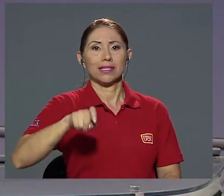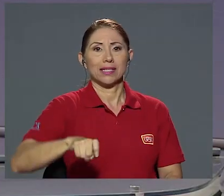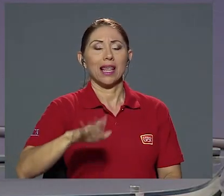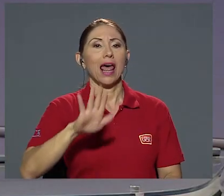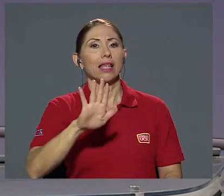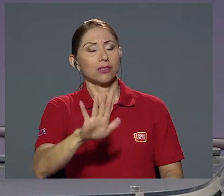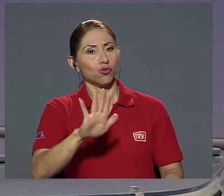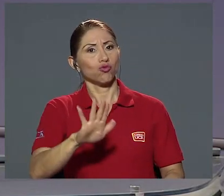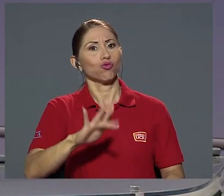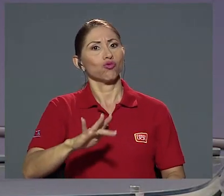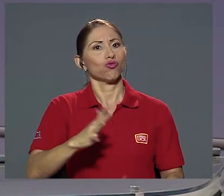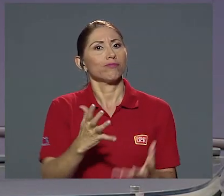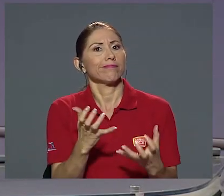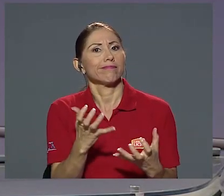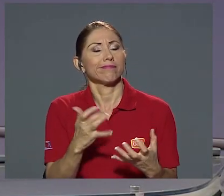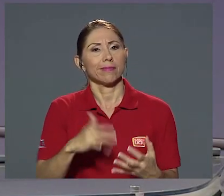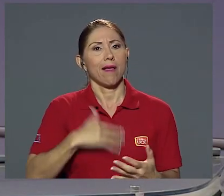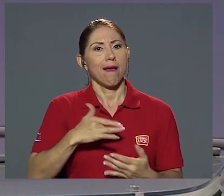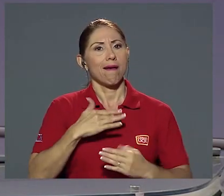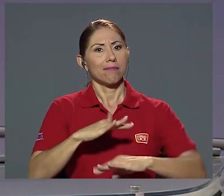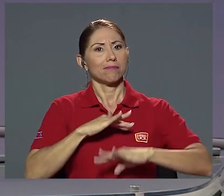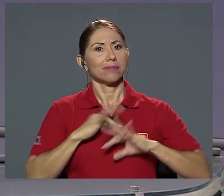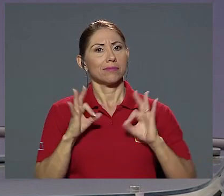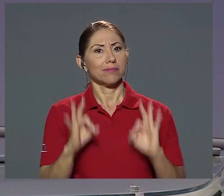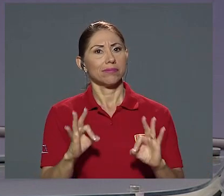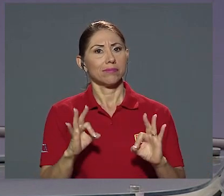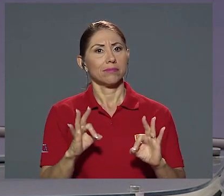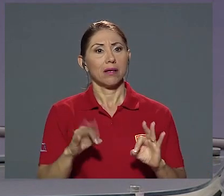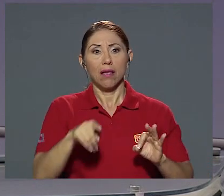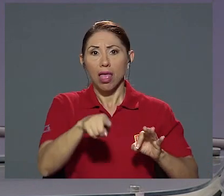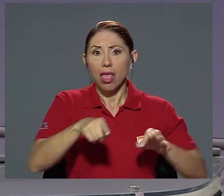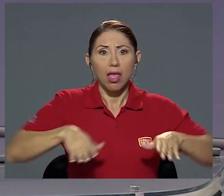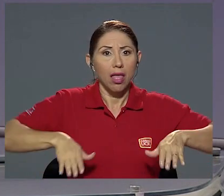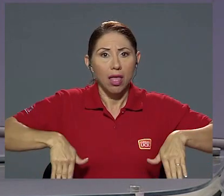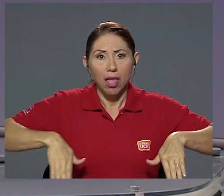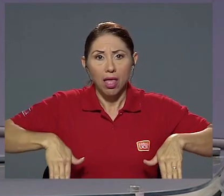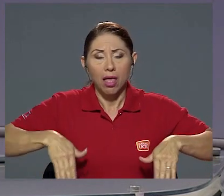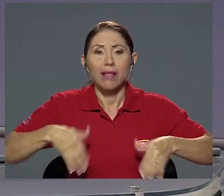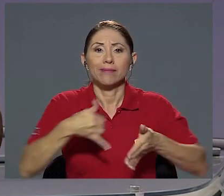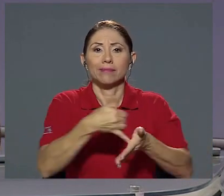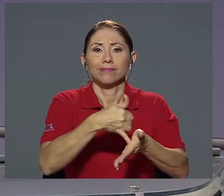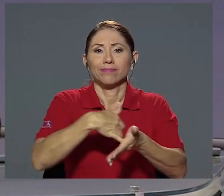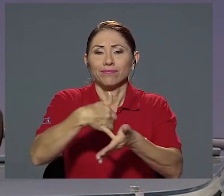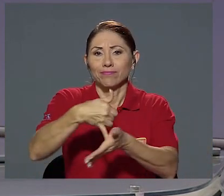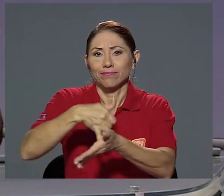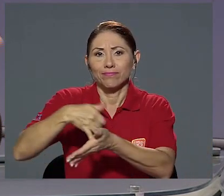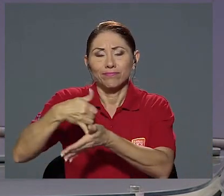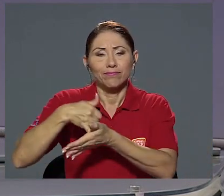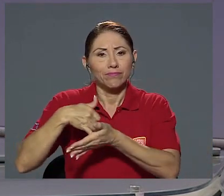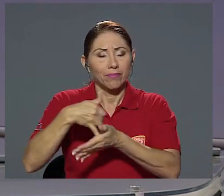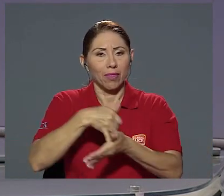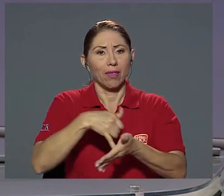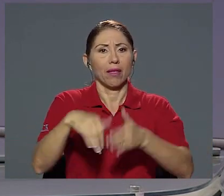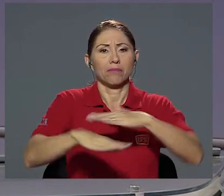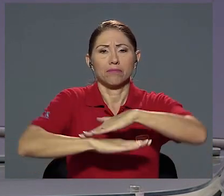términos de sus aspiraciones de bienestar. ¿Verdad? Sin eso realmente se debilitan las